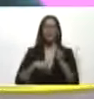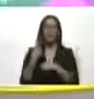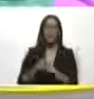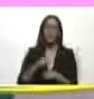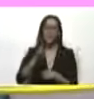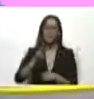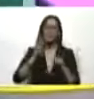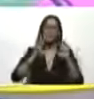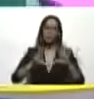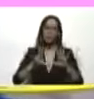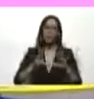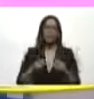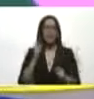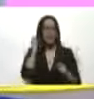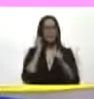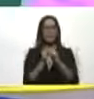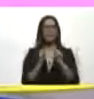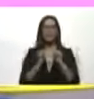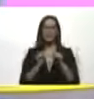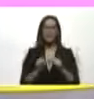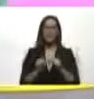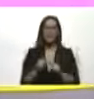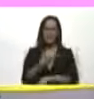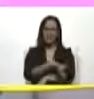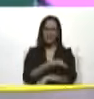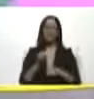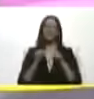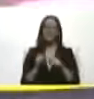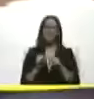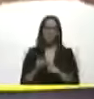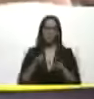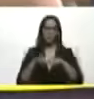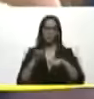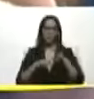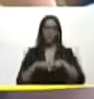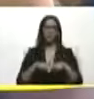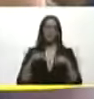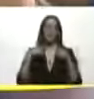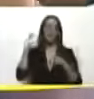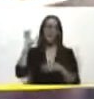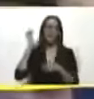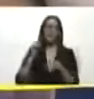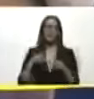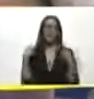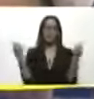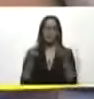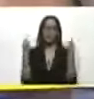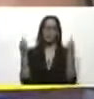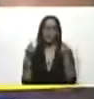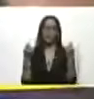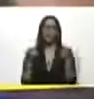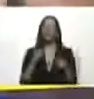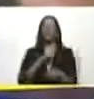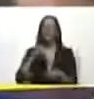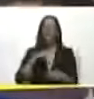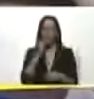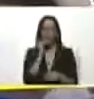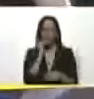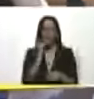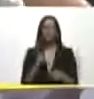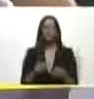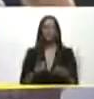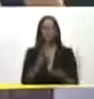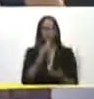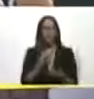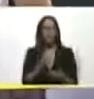28 la esperanza seguirá en la calle y Seguiremos construyendo un país próspero para la juventud para el bienestar de cada uno de